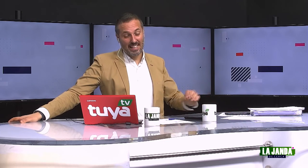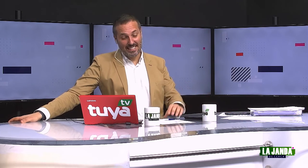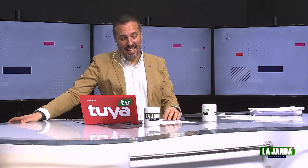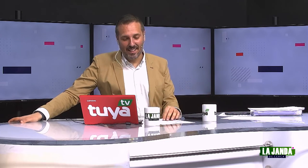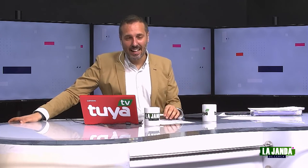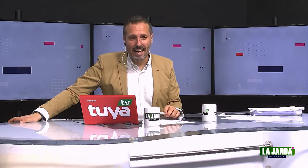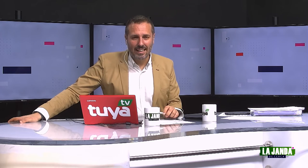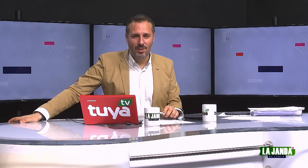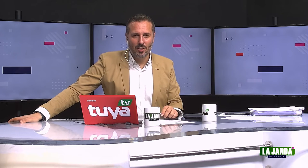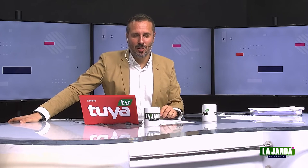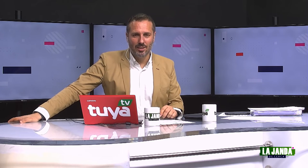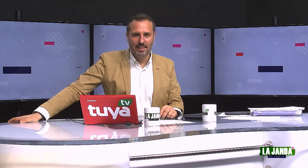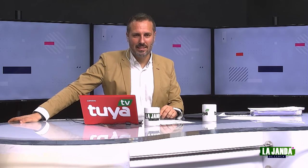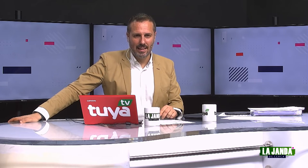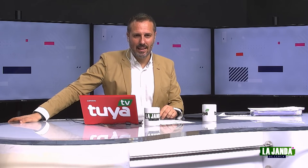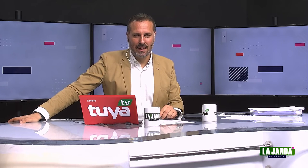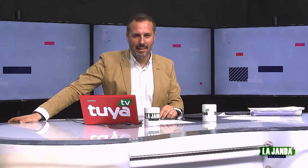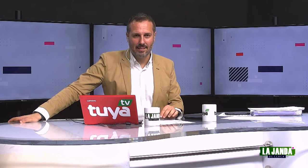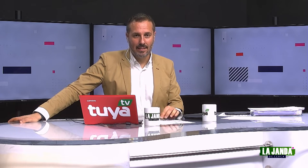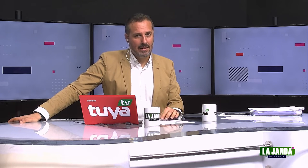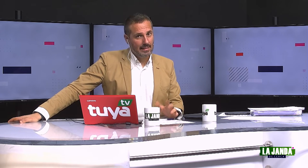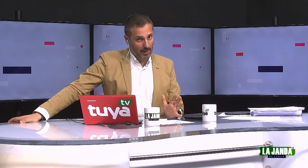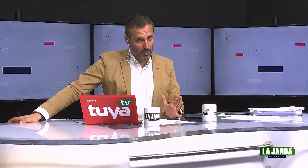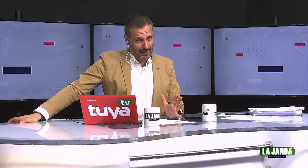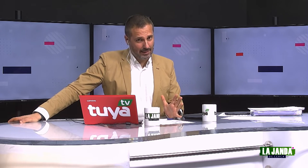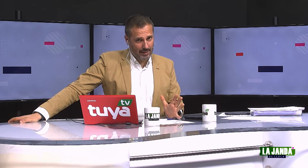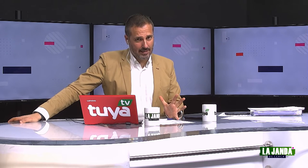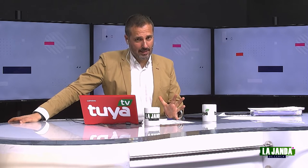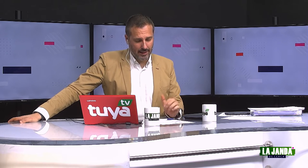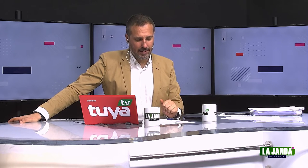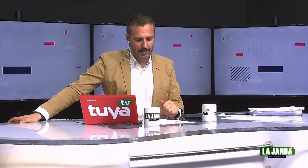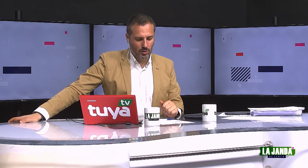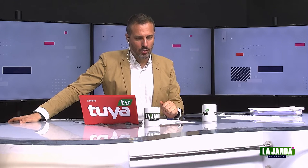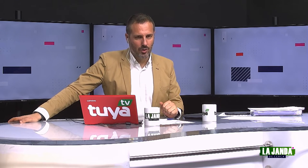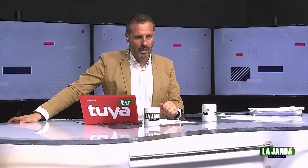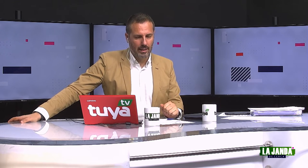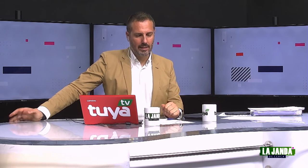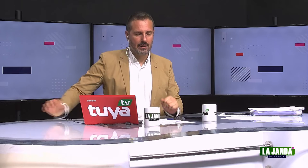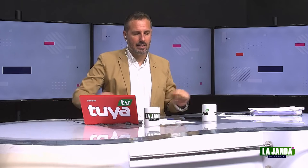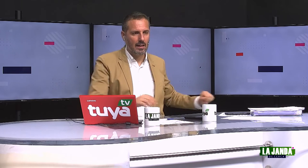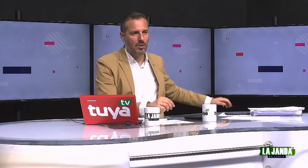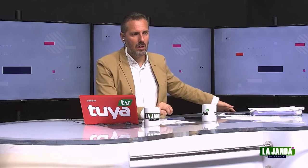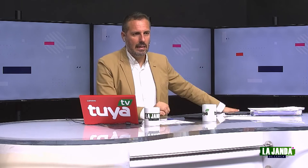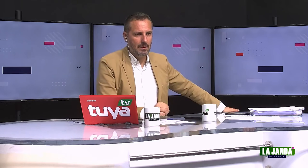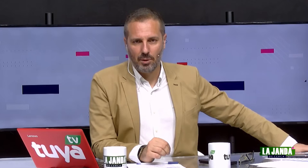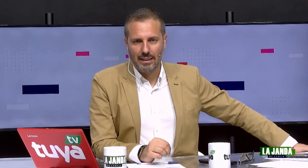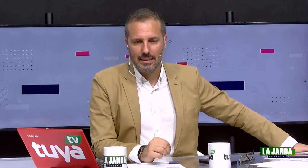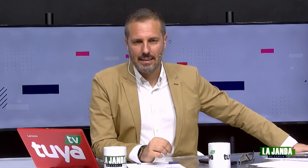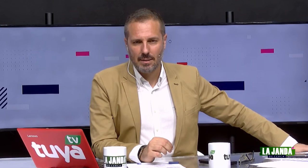Gracias. Bueno, pues ahí estaba Alejandro desde Cádiz. Qué importante es esto de aquí, es